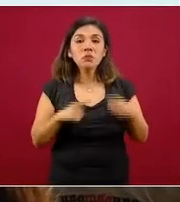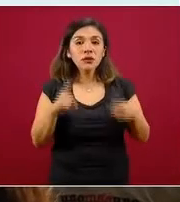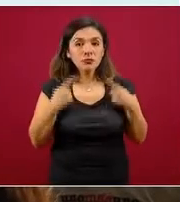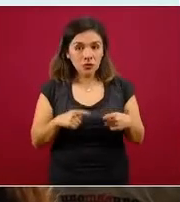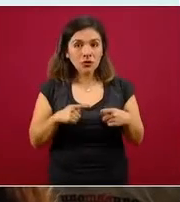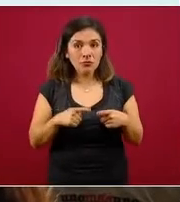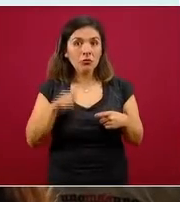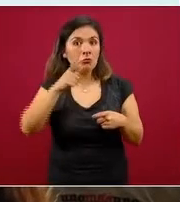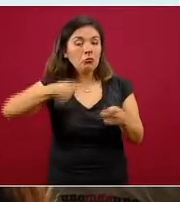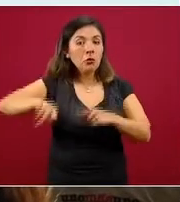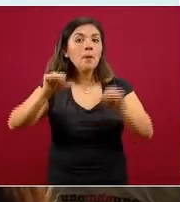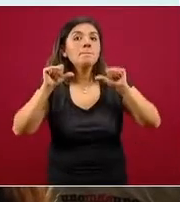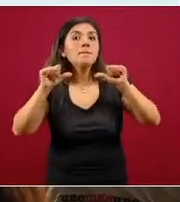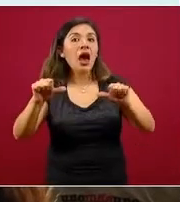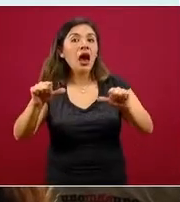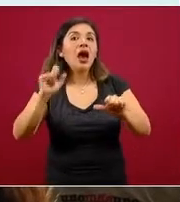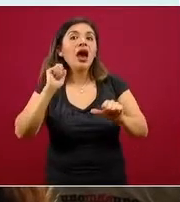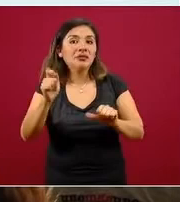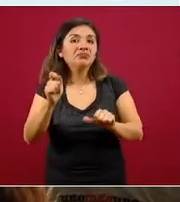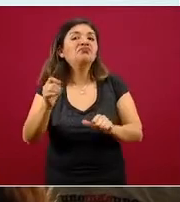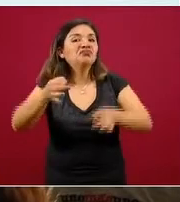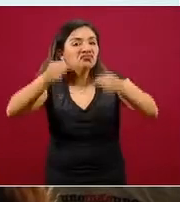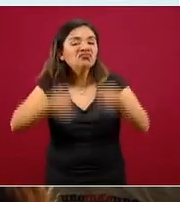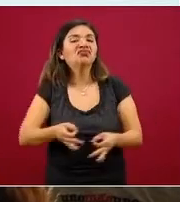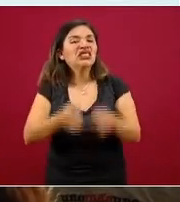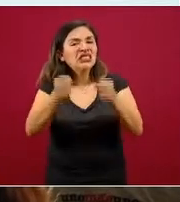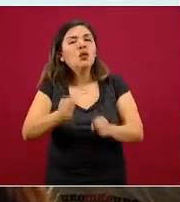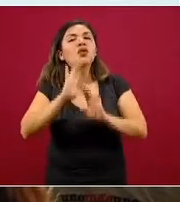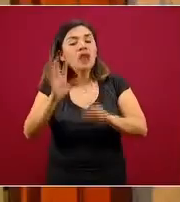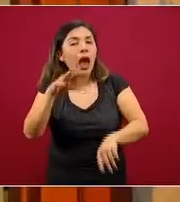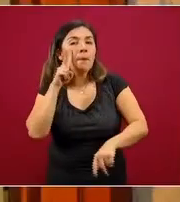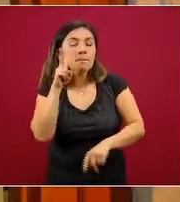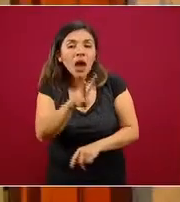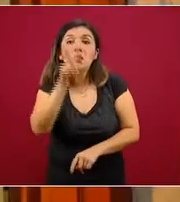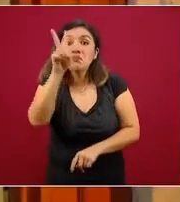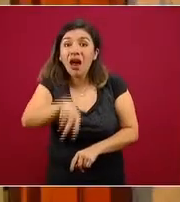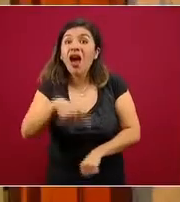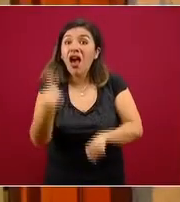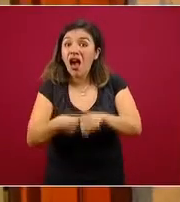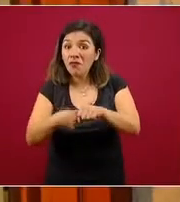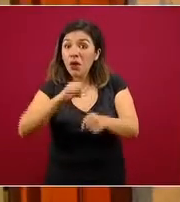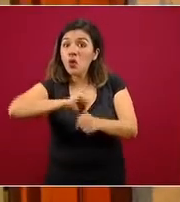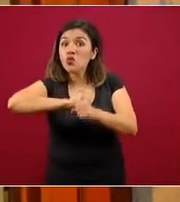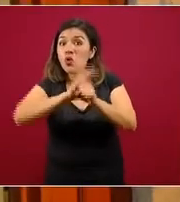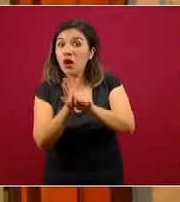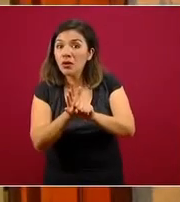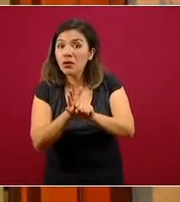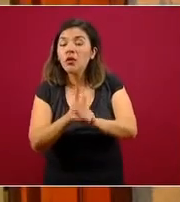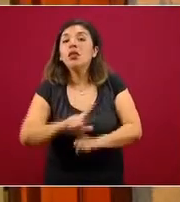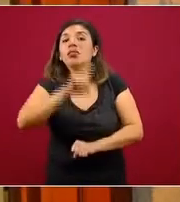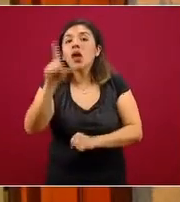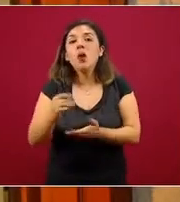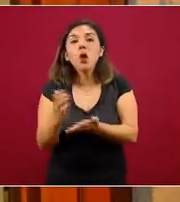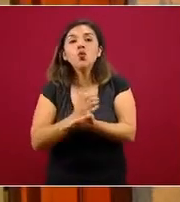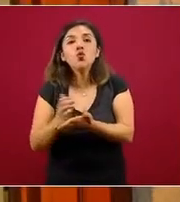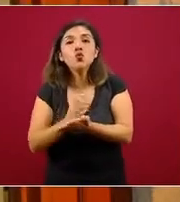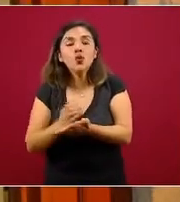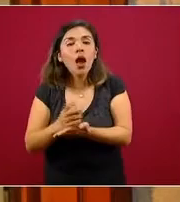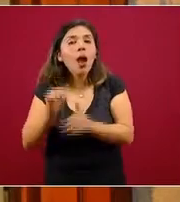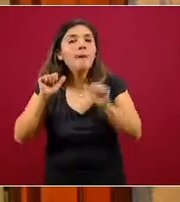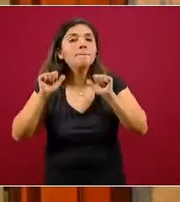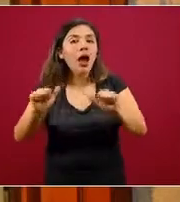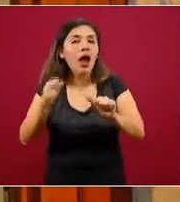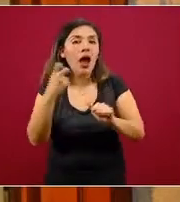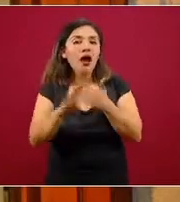113.596 de los casos que fehacientemente sabemos que fueron confirmados a COVID-19, es decir, que tienen una prueba